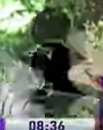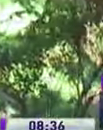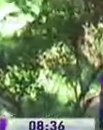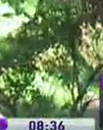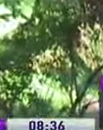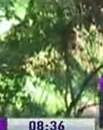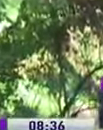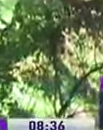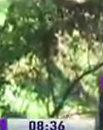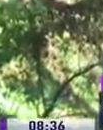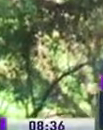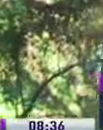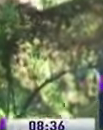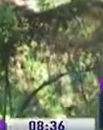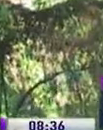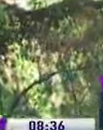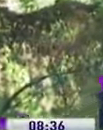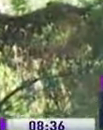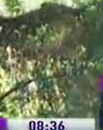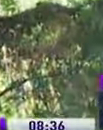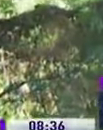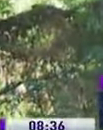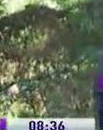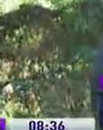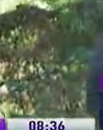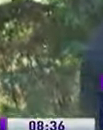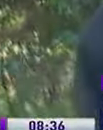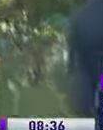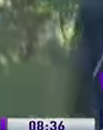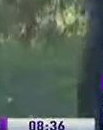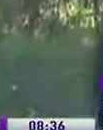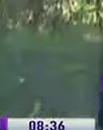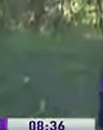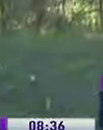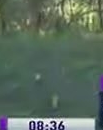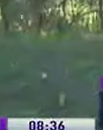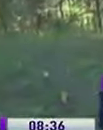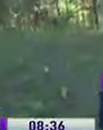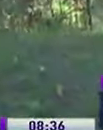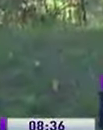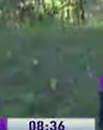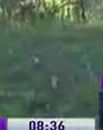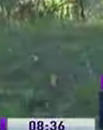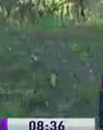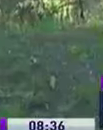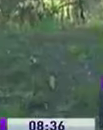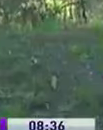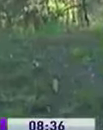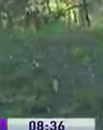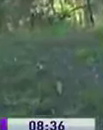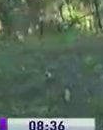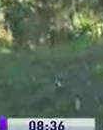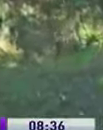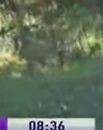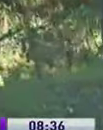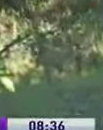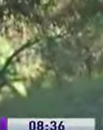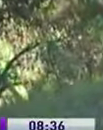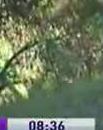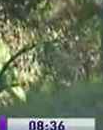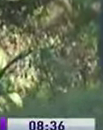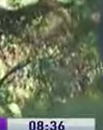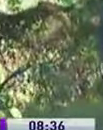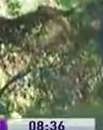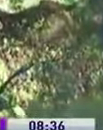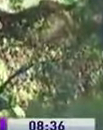las ratas, todo eso es... Como esta más o menos. Eso es, así. ¡Salud! ¡Pase bien! ¡Salud a la gente 05! Sí, ¡la manito!